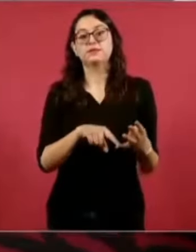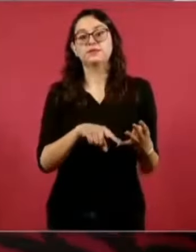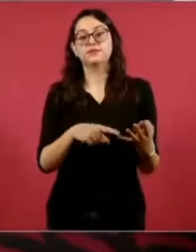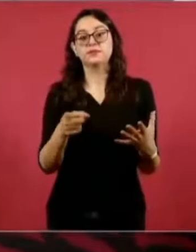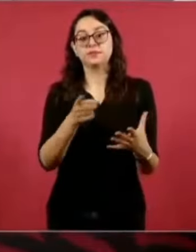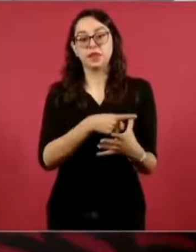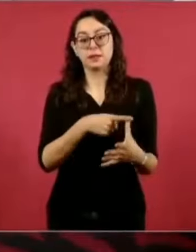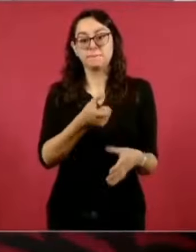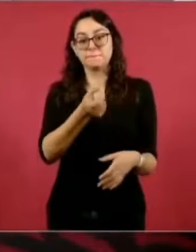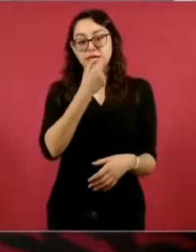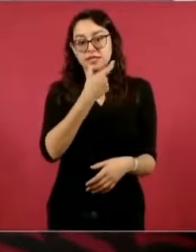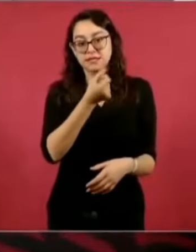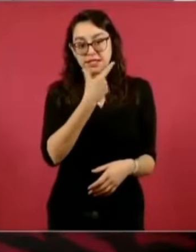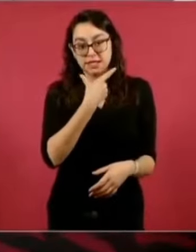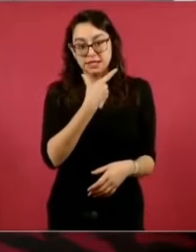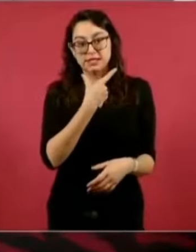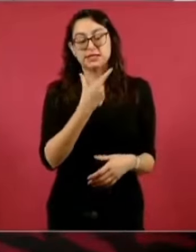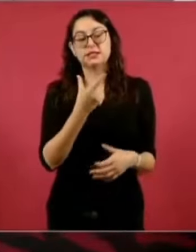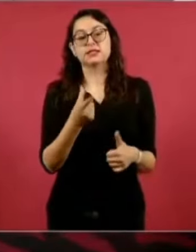medicinas,